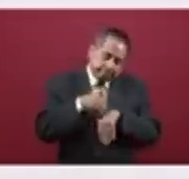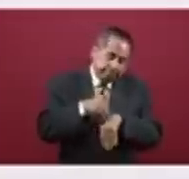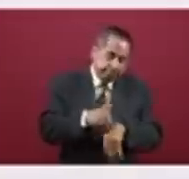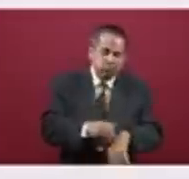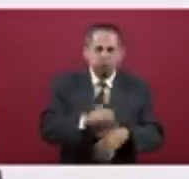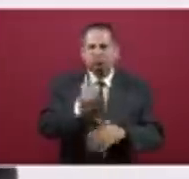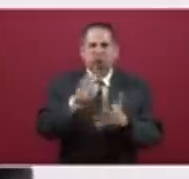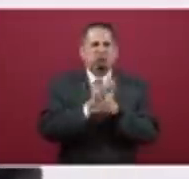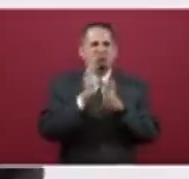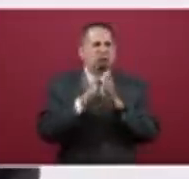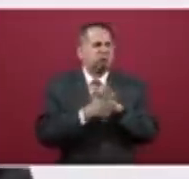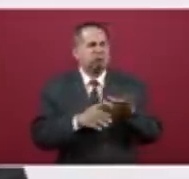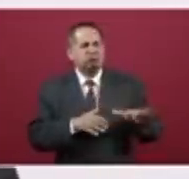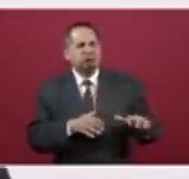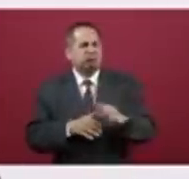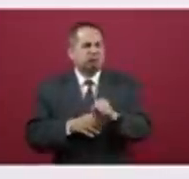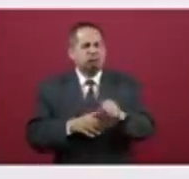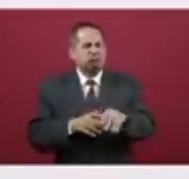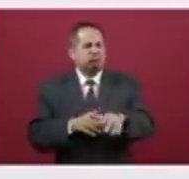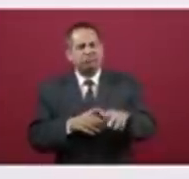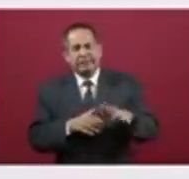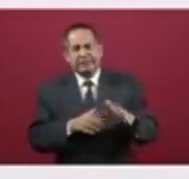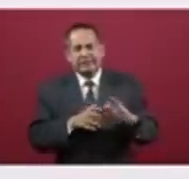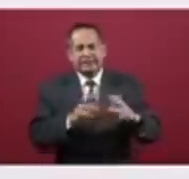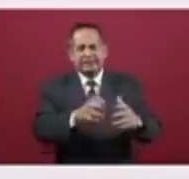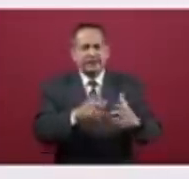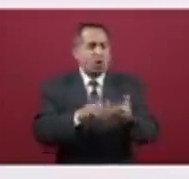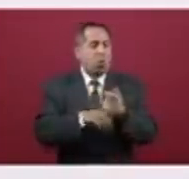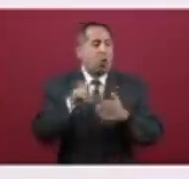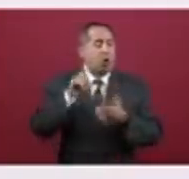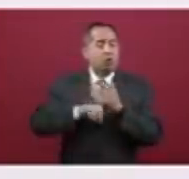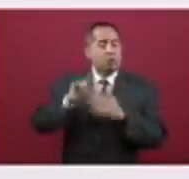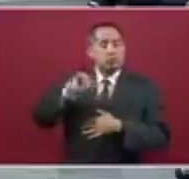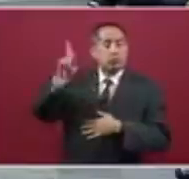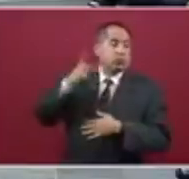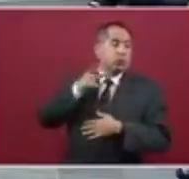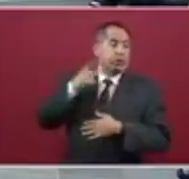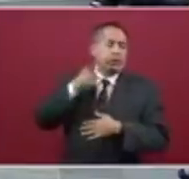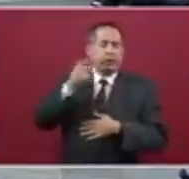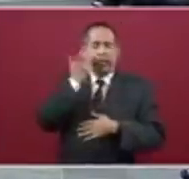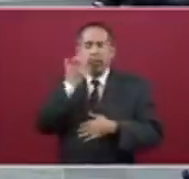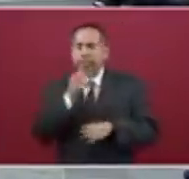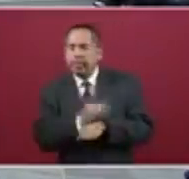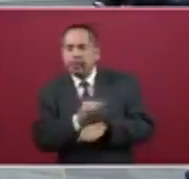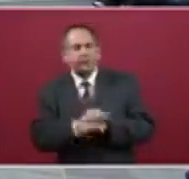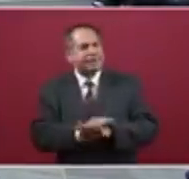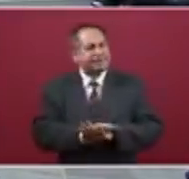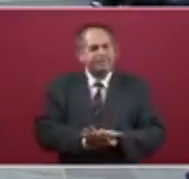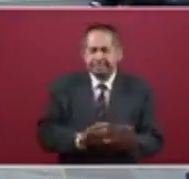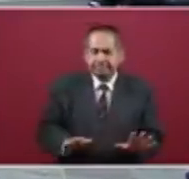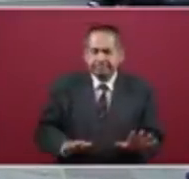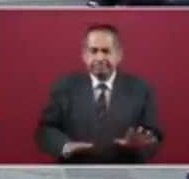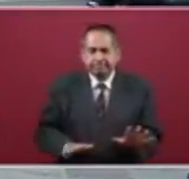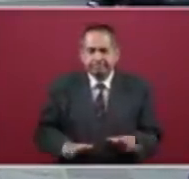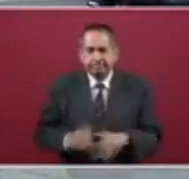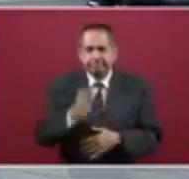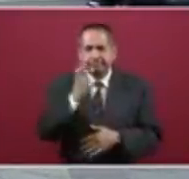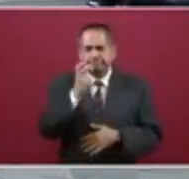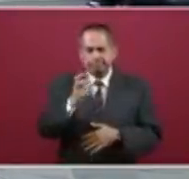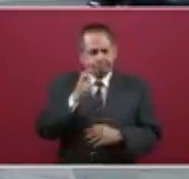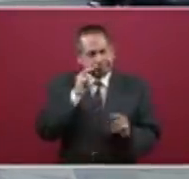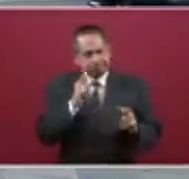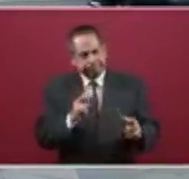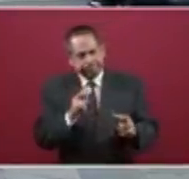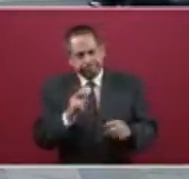bandas de delincuentes comunes y de cuello blanco por eso resultó muy triste